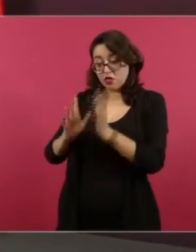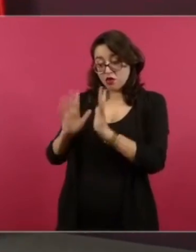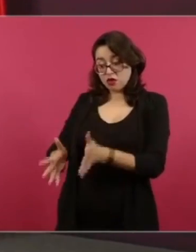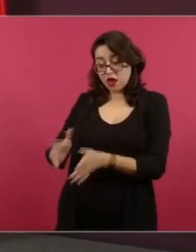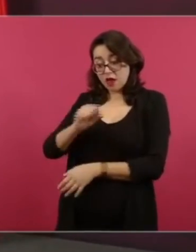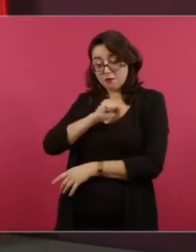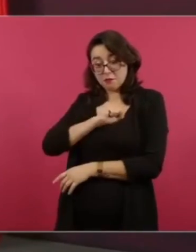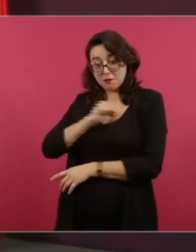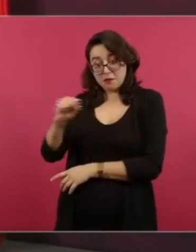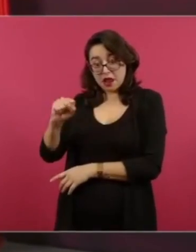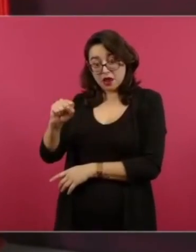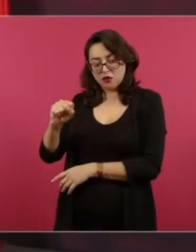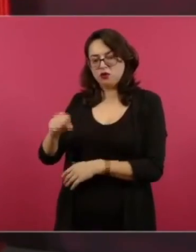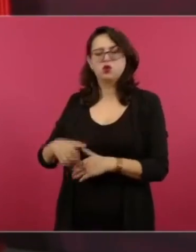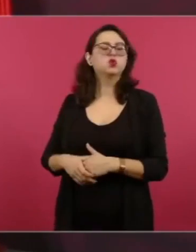Hay quienes piensan